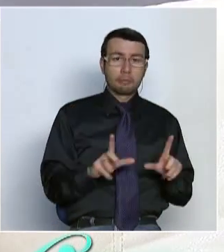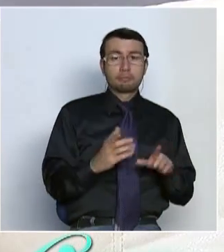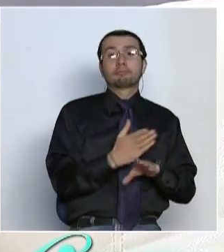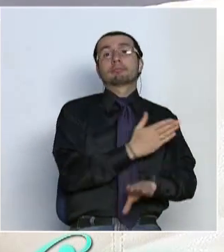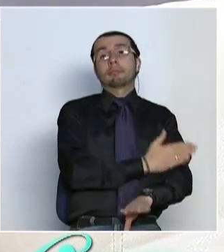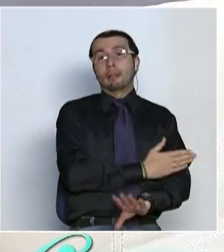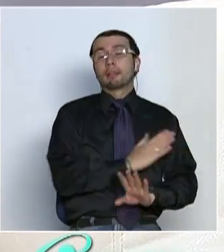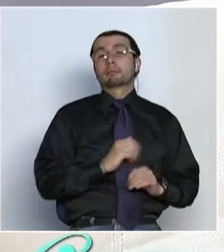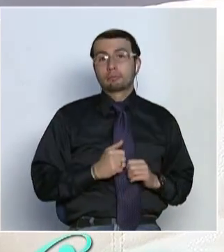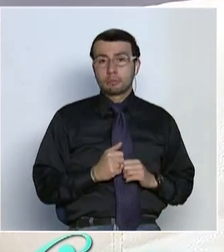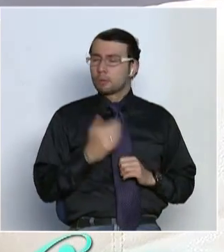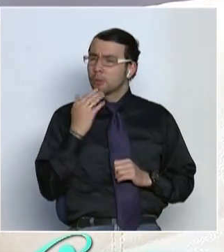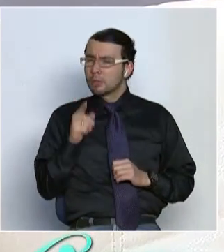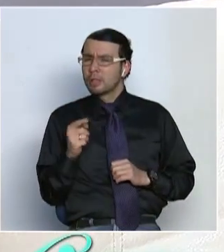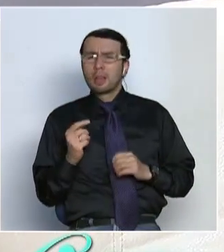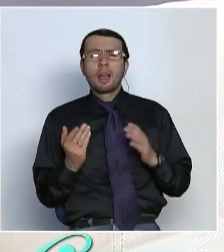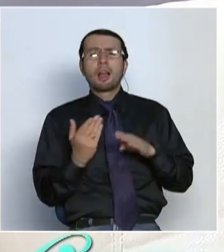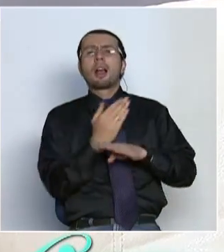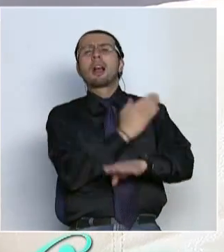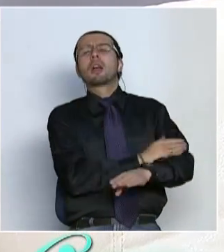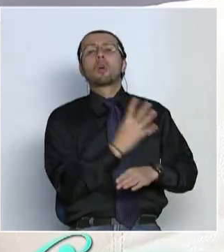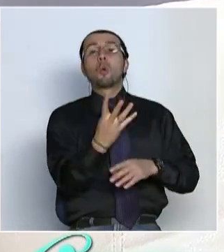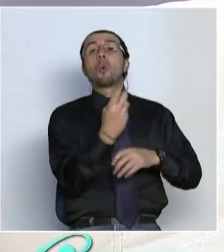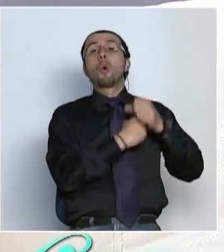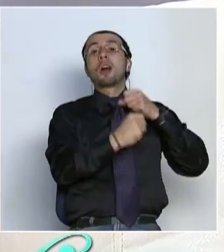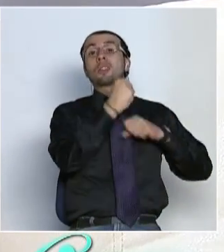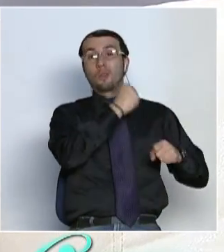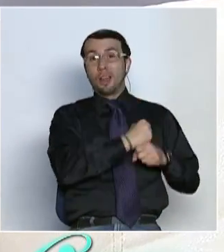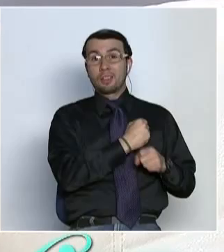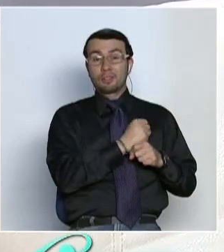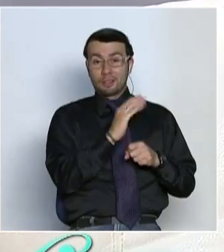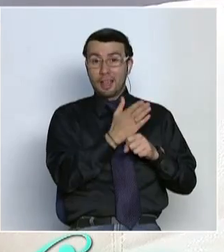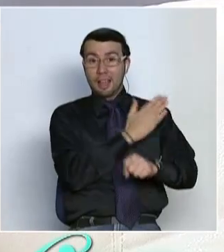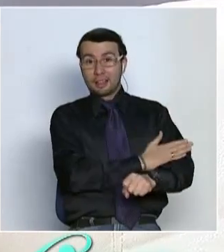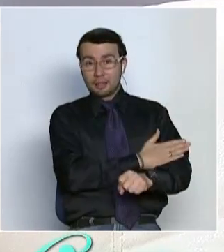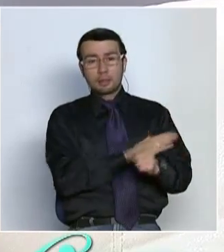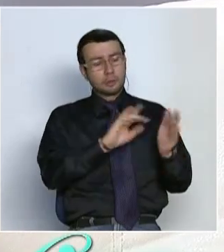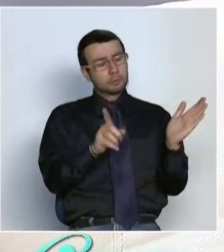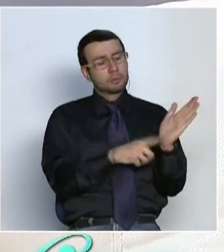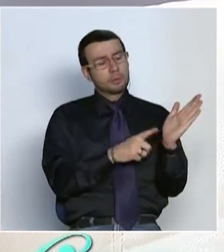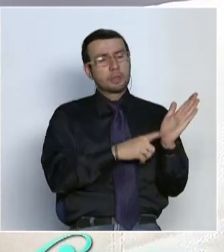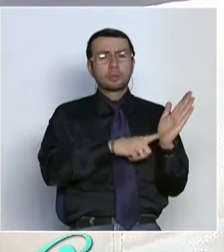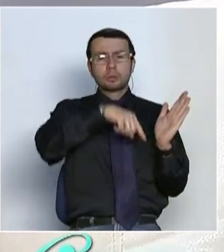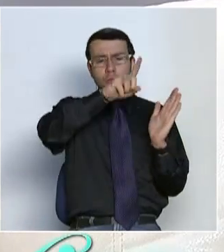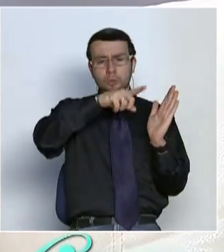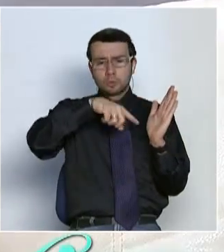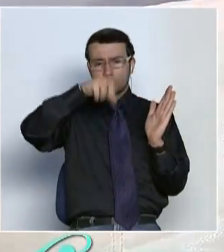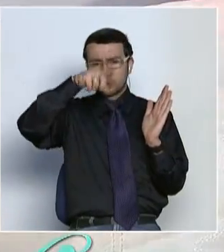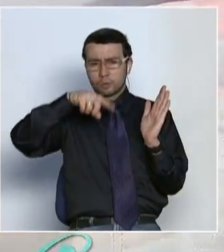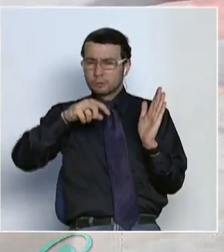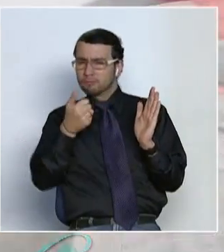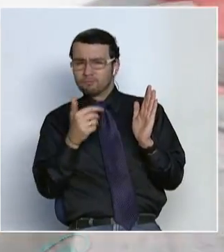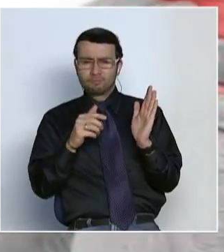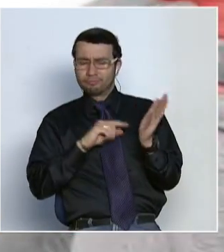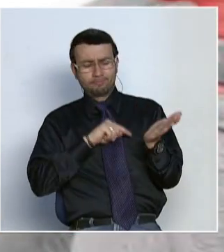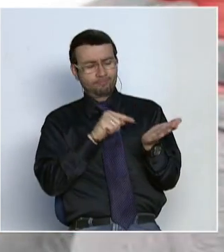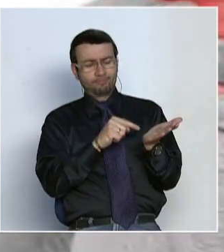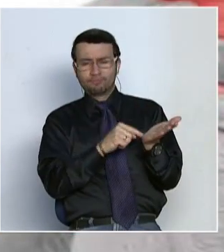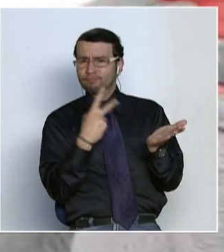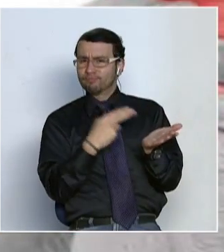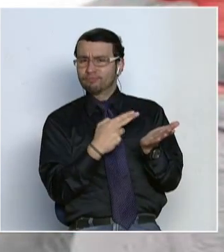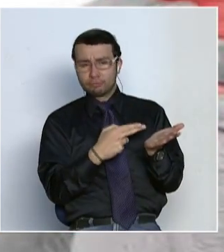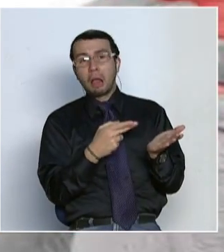empezó hace 4 años todos esos síntomas, le hicieron una electromiografía y le dijeron túnel carpiano.